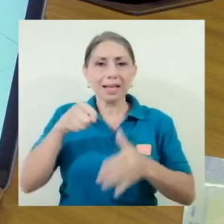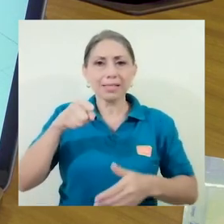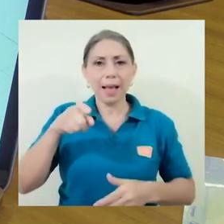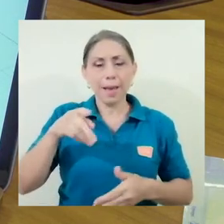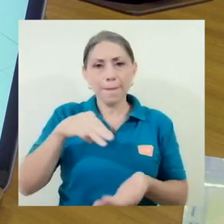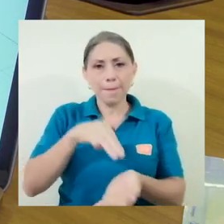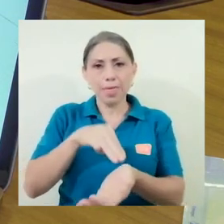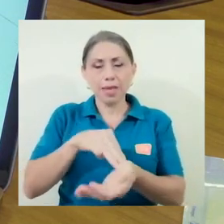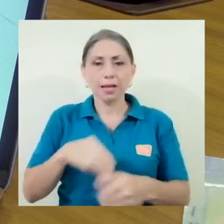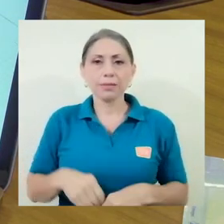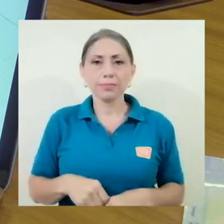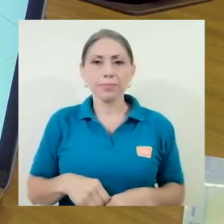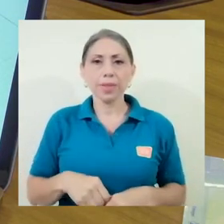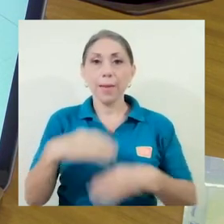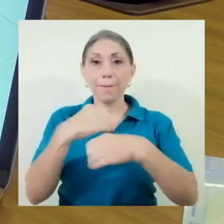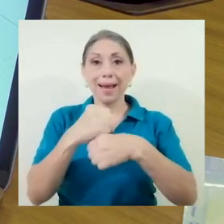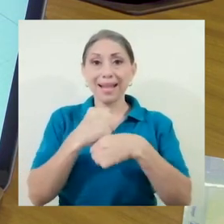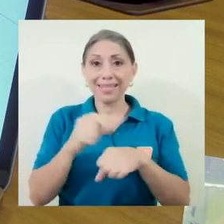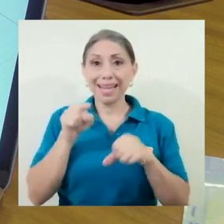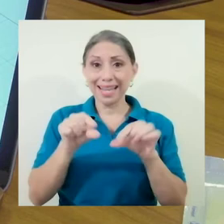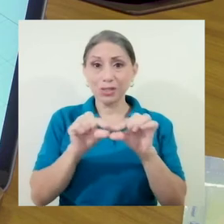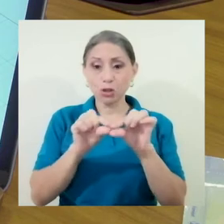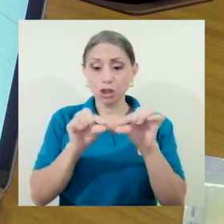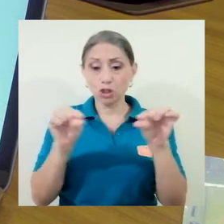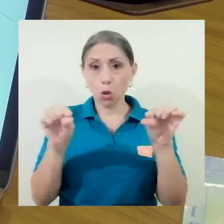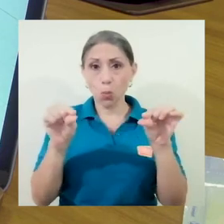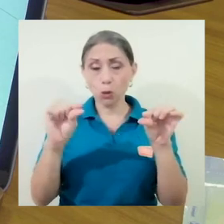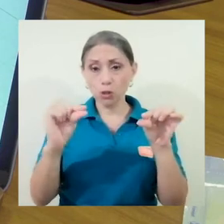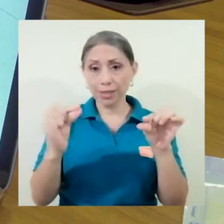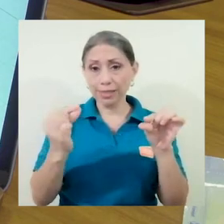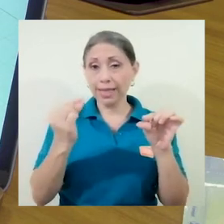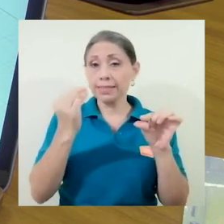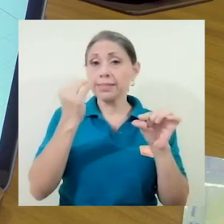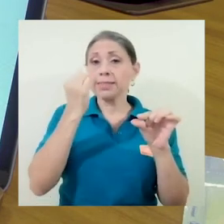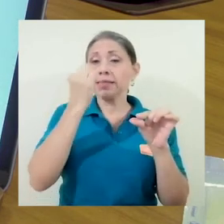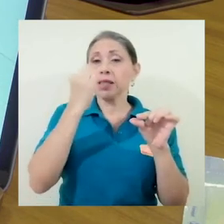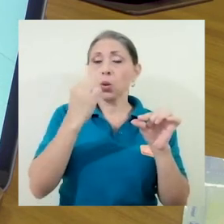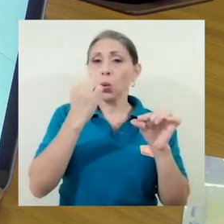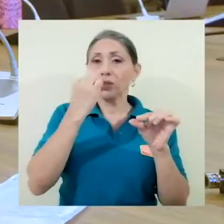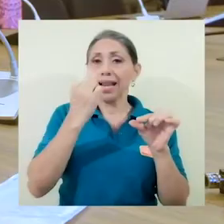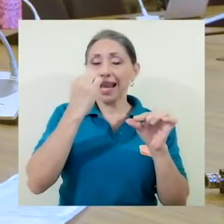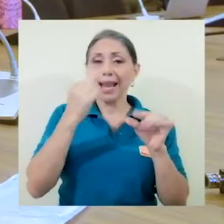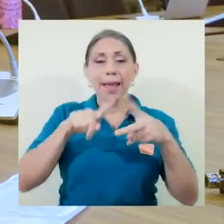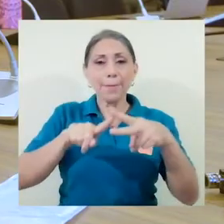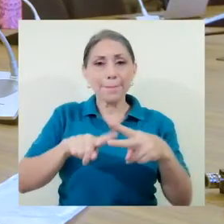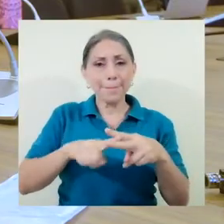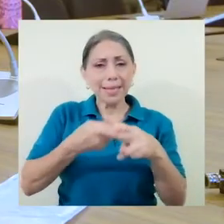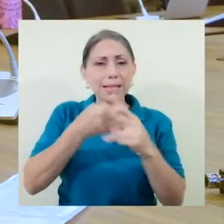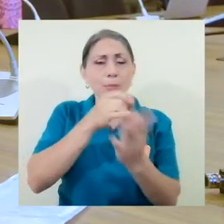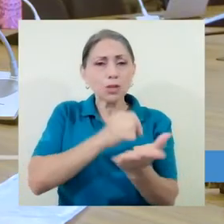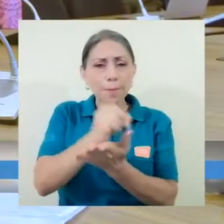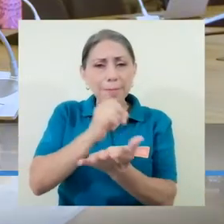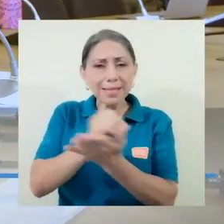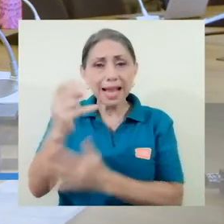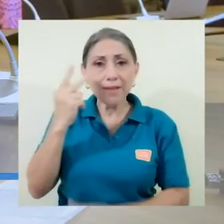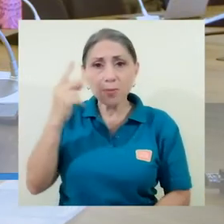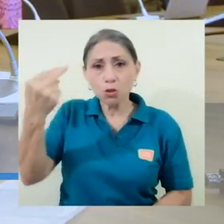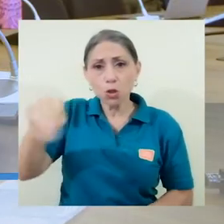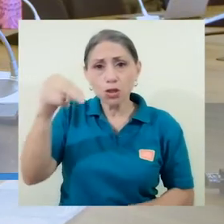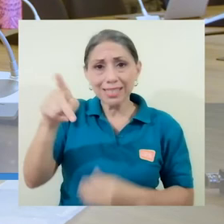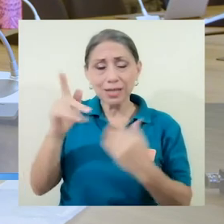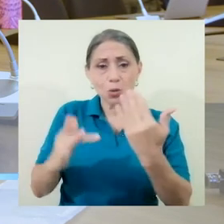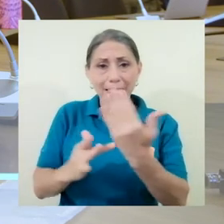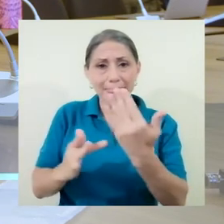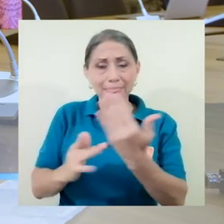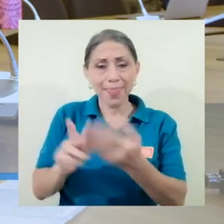médicas para hacer estos hisopos que se introducen en la nariz y empezamos a investigar vimos noticias de